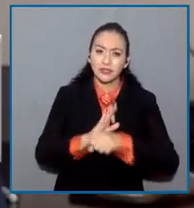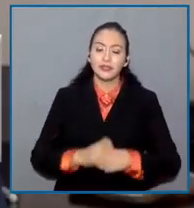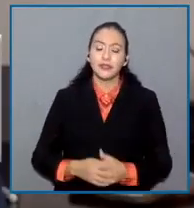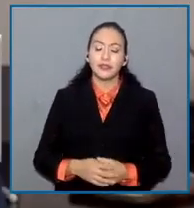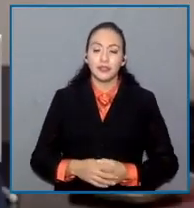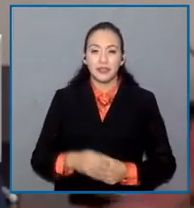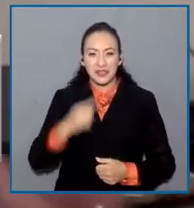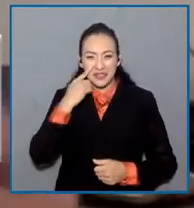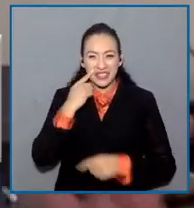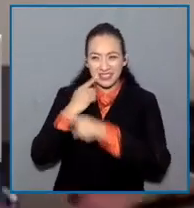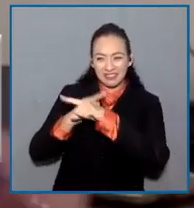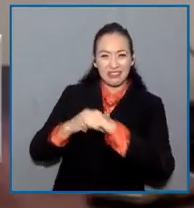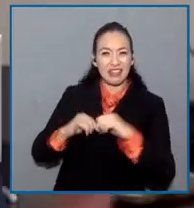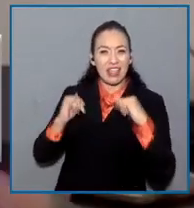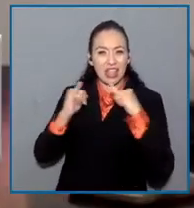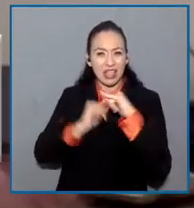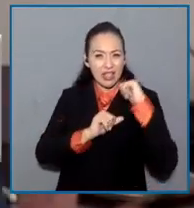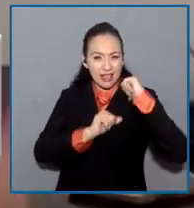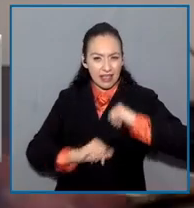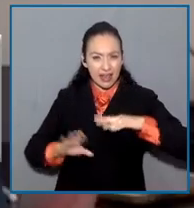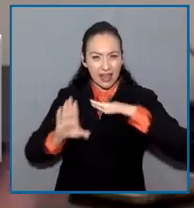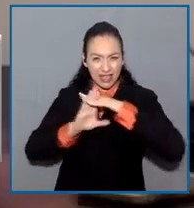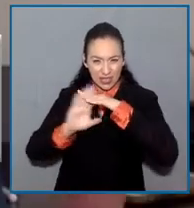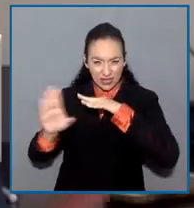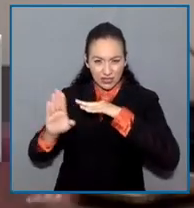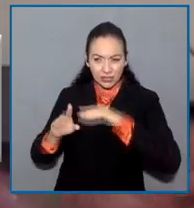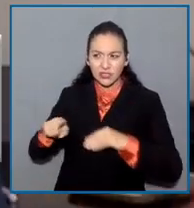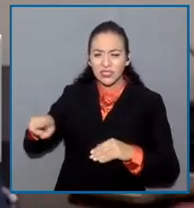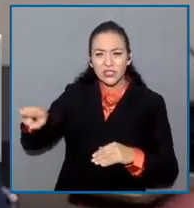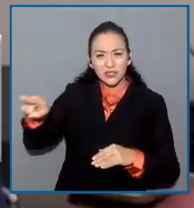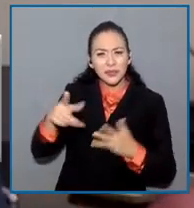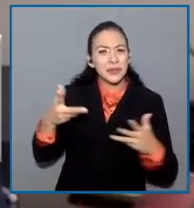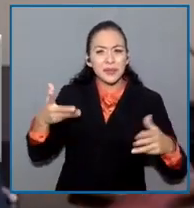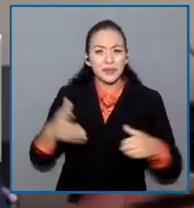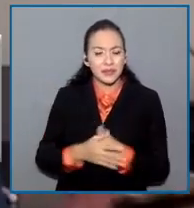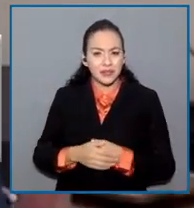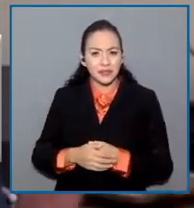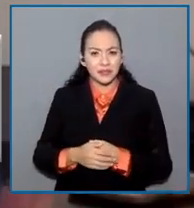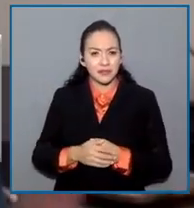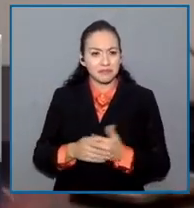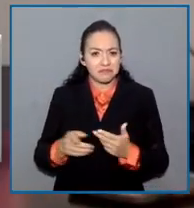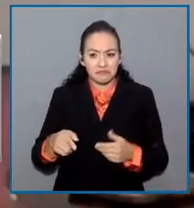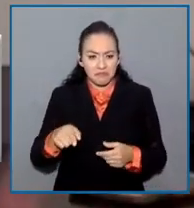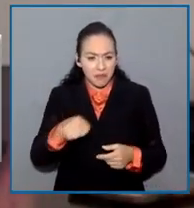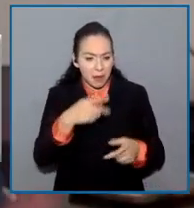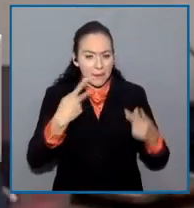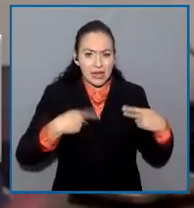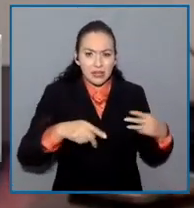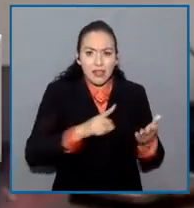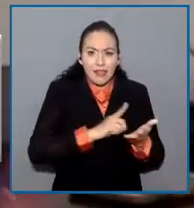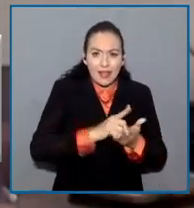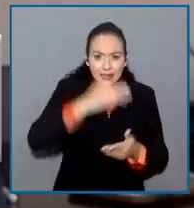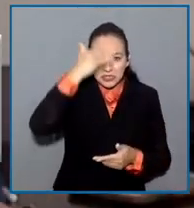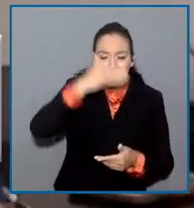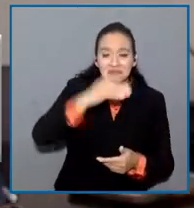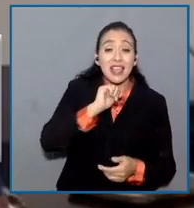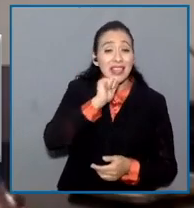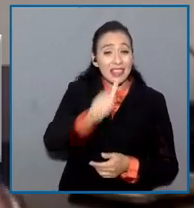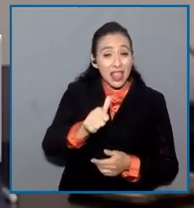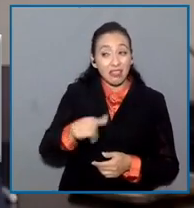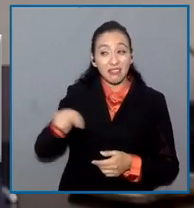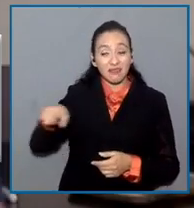desarmada. No, nadie sabemos bien nuestros derechos frente a las autoridades migratorias y generalmente son muy abusivas en